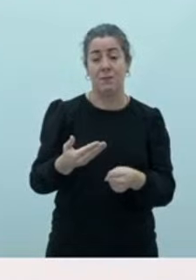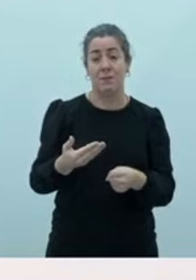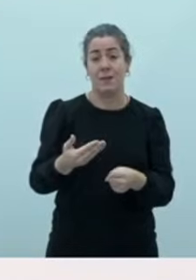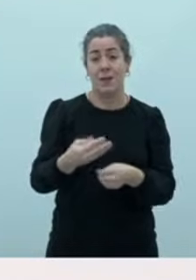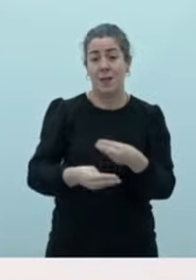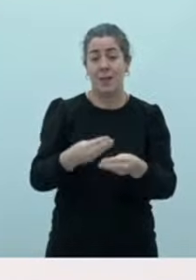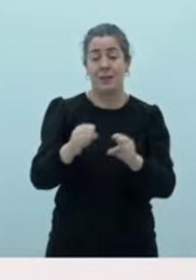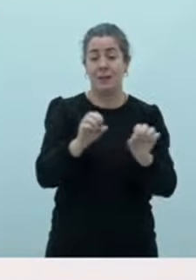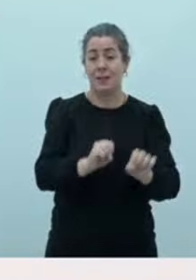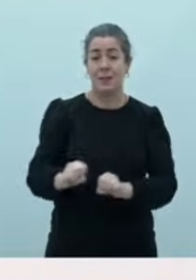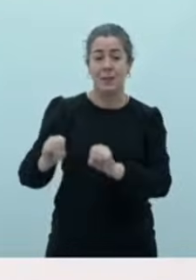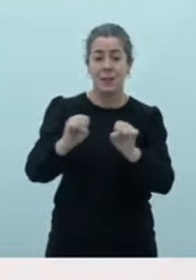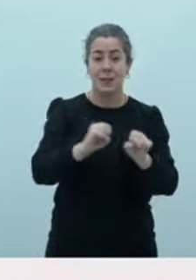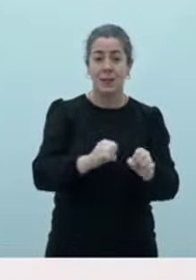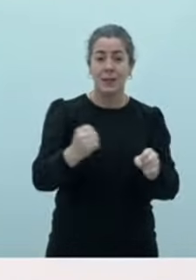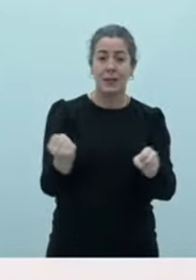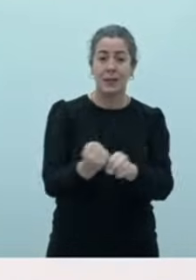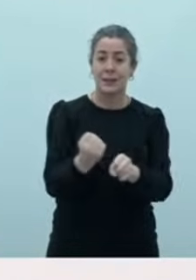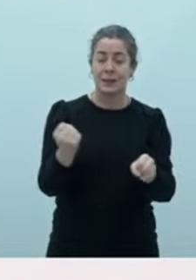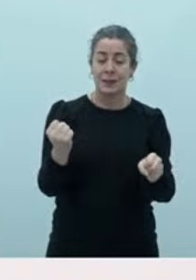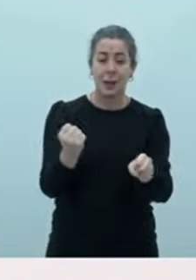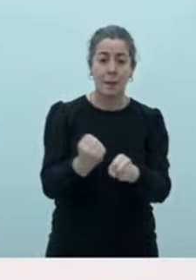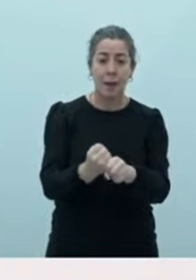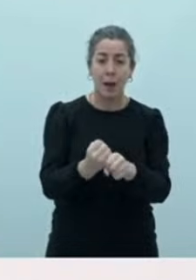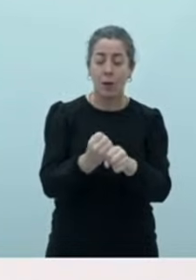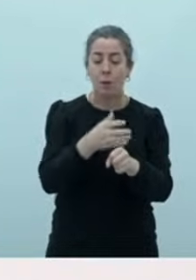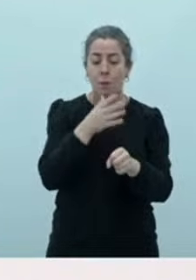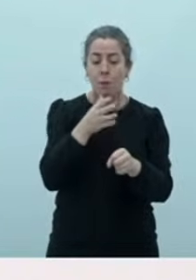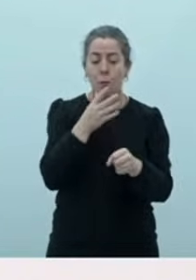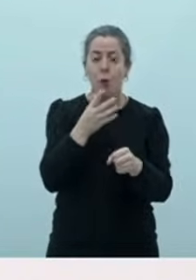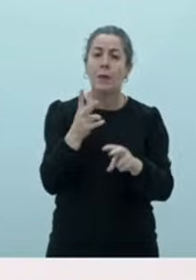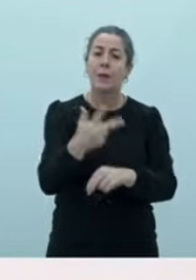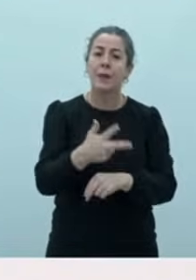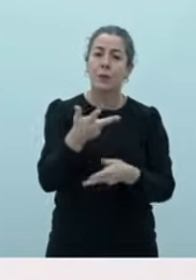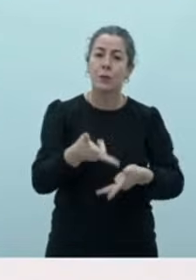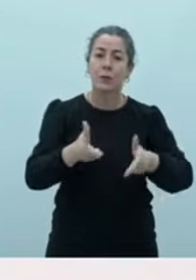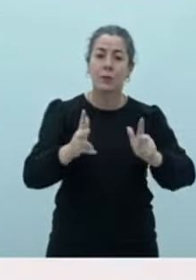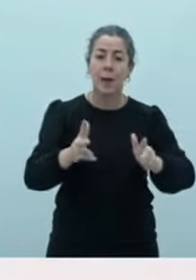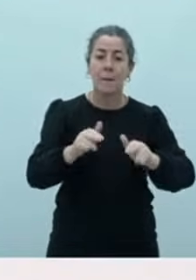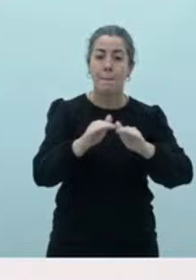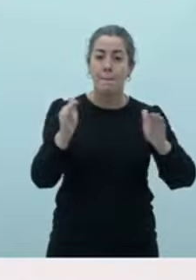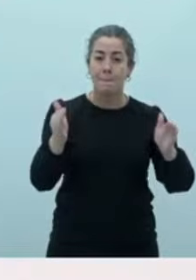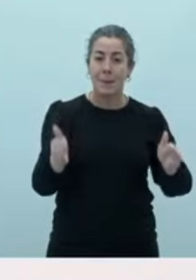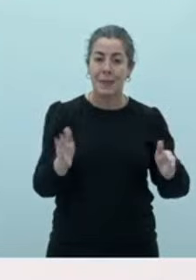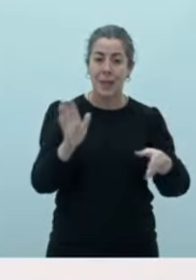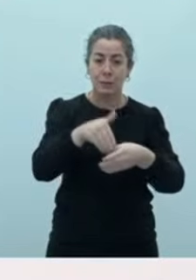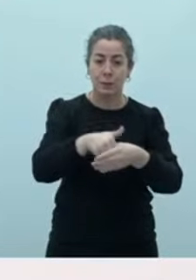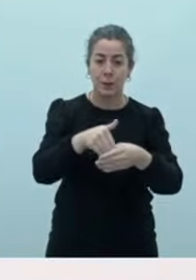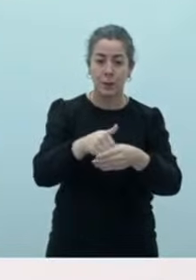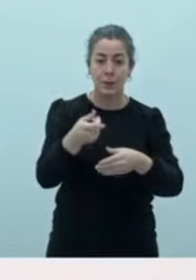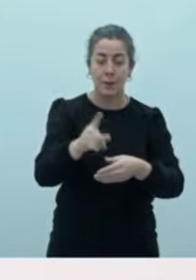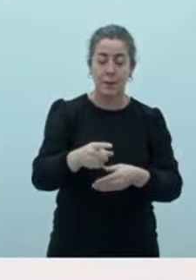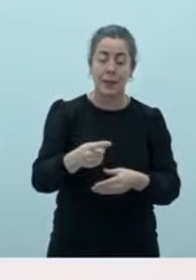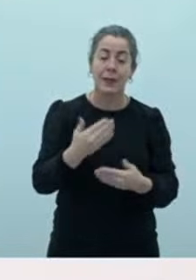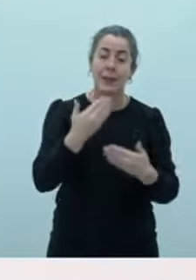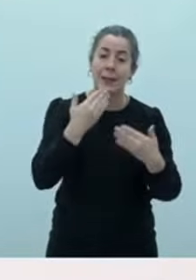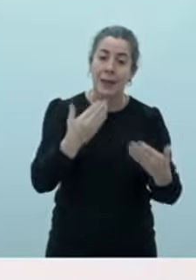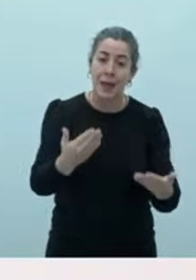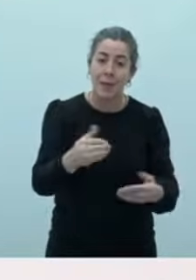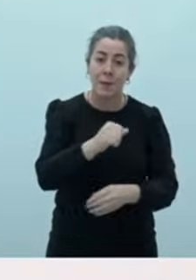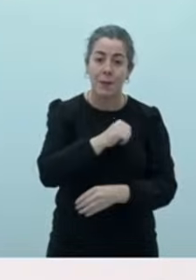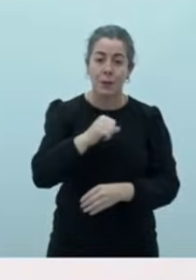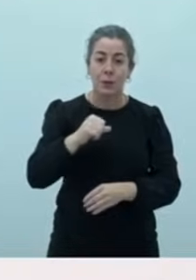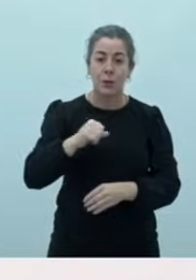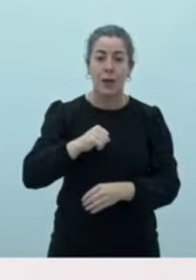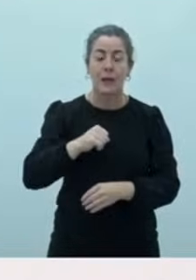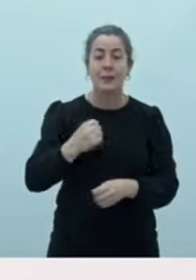democráticos, en esa constitución de las mesas, y permítanme que agradezca de forma particular la labor que está realizando